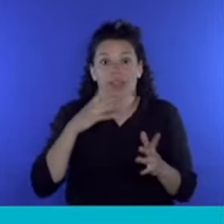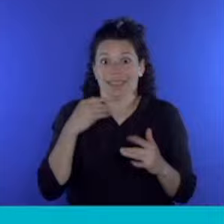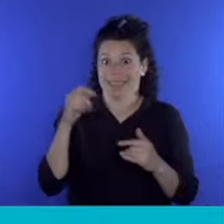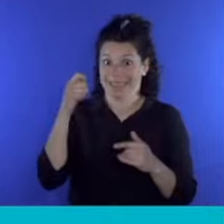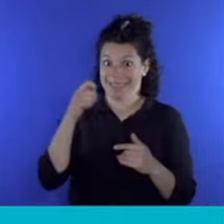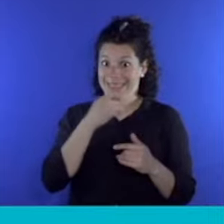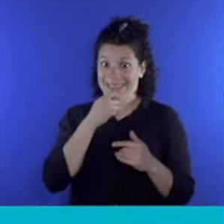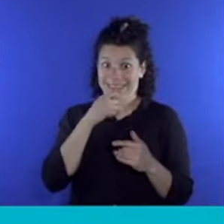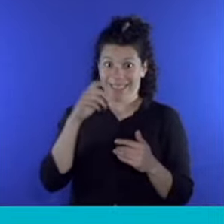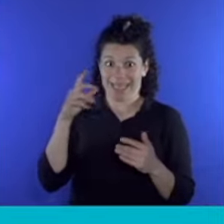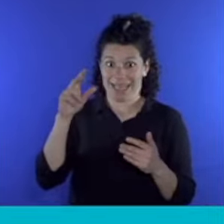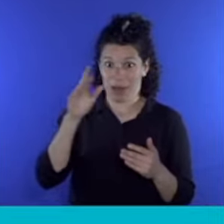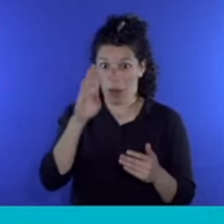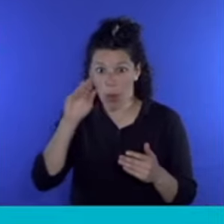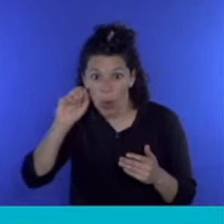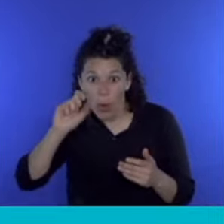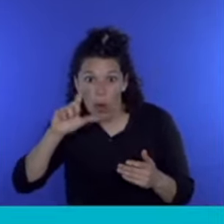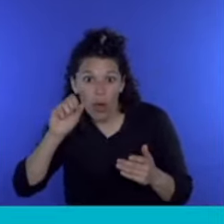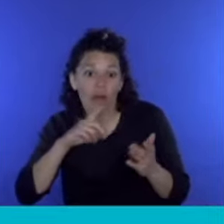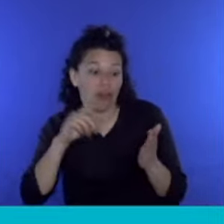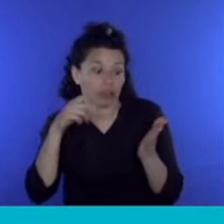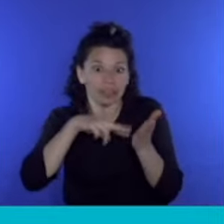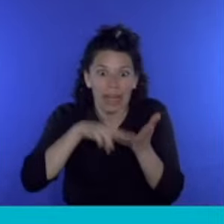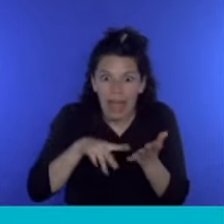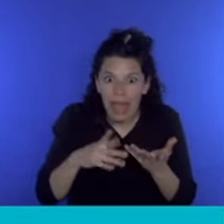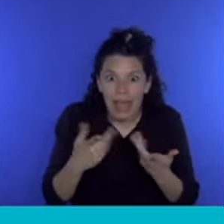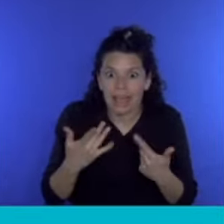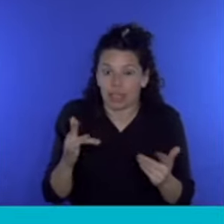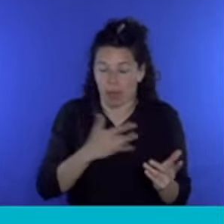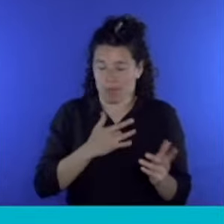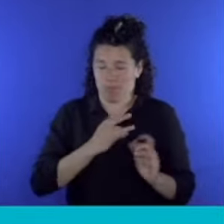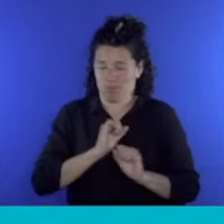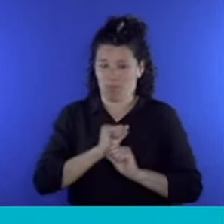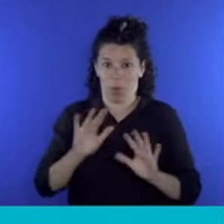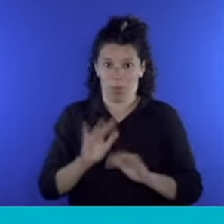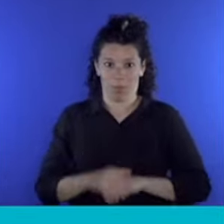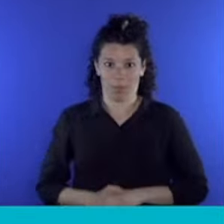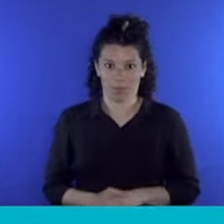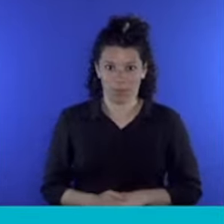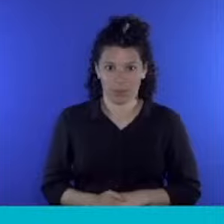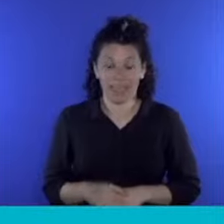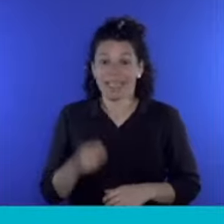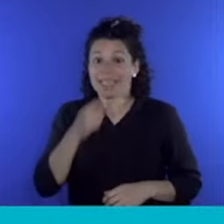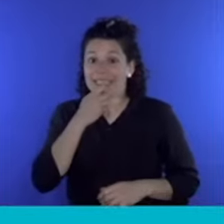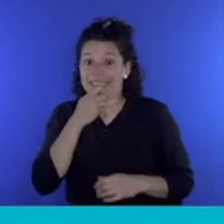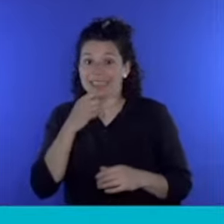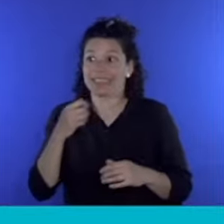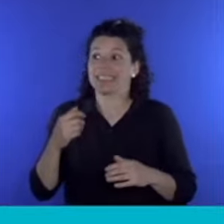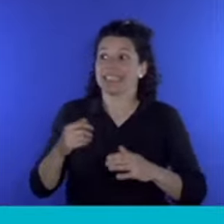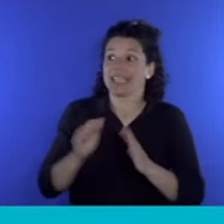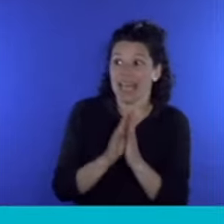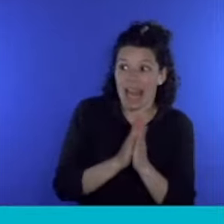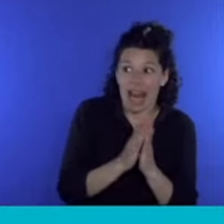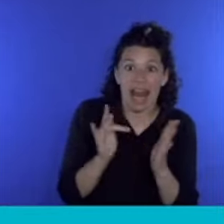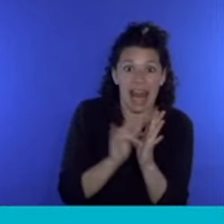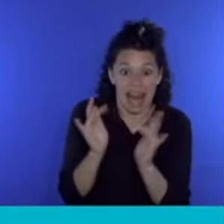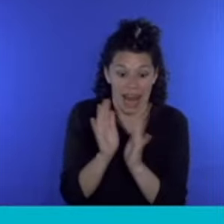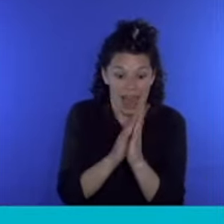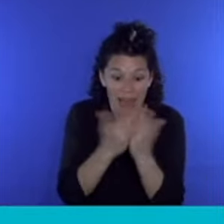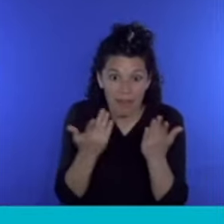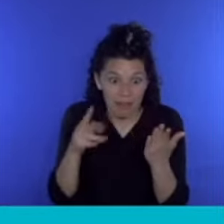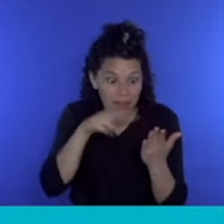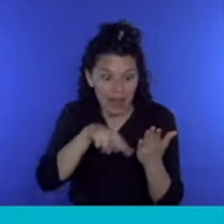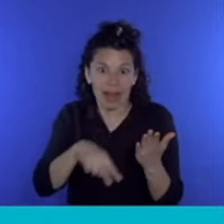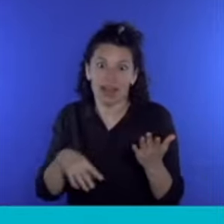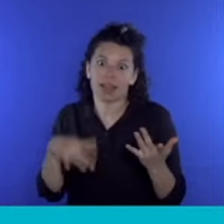infarto. A Madame Bovary, probablemente si lee la Biblia va a encontrar que muchos de estos actos están descriptos y que,